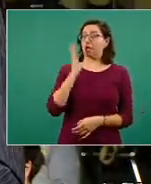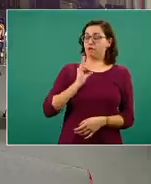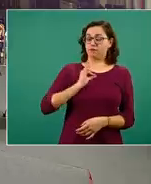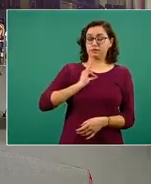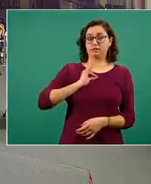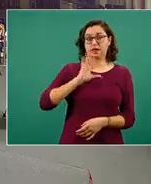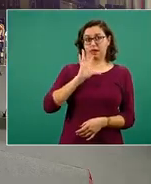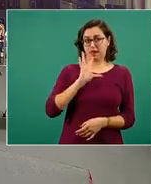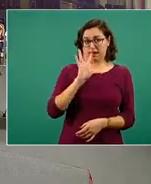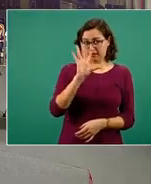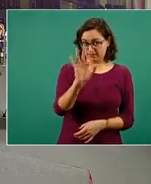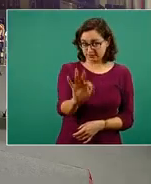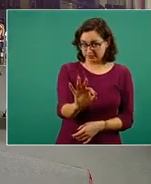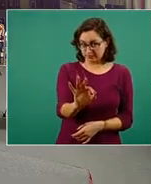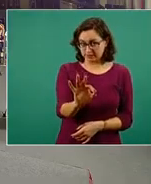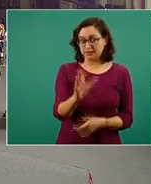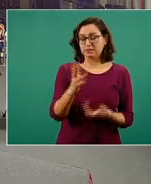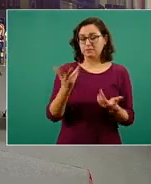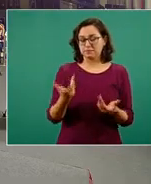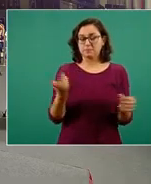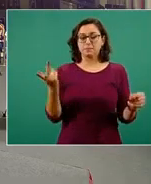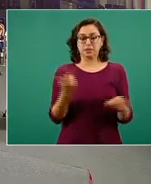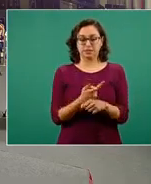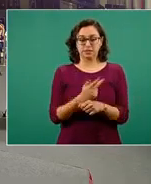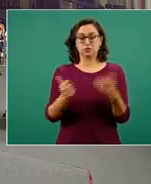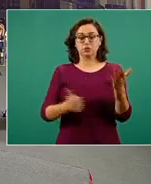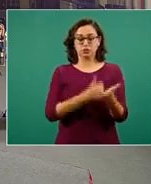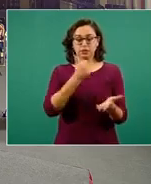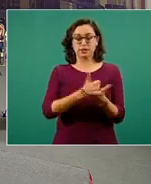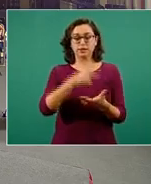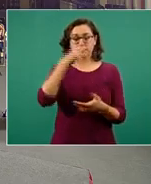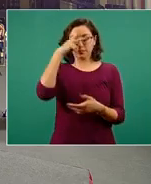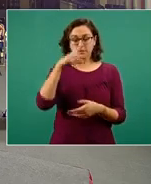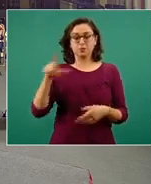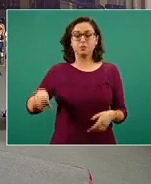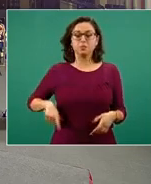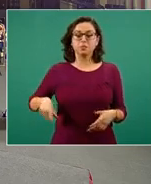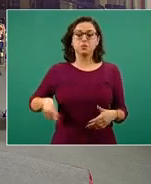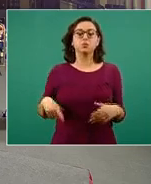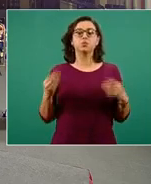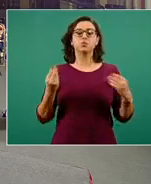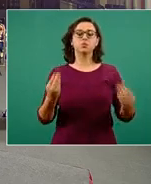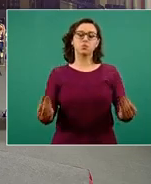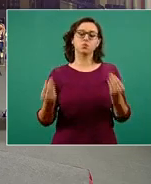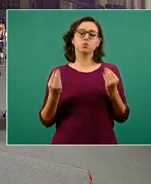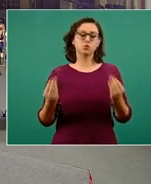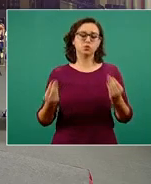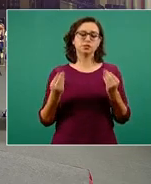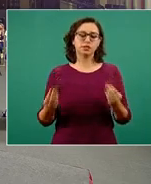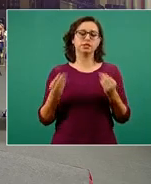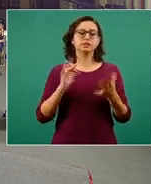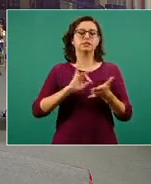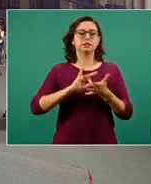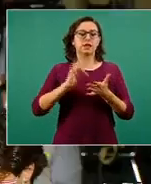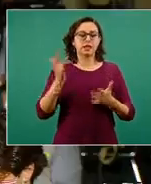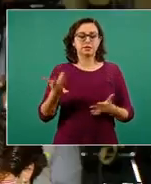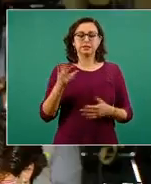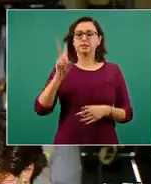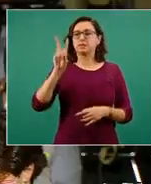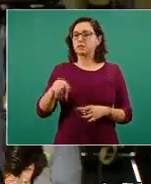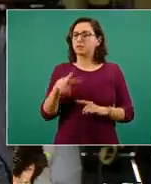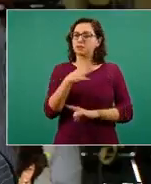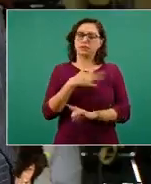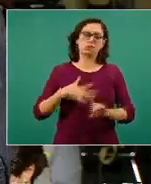comentara, hablando del gobierno de la Ciudad de México. Un gran agradecimiento y ambiente maravilloso que se